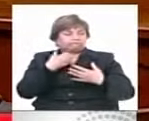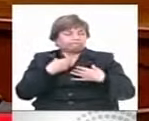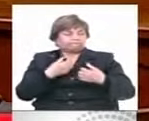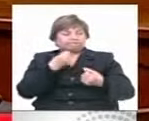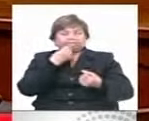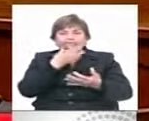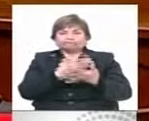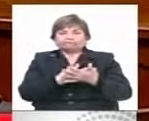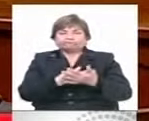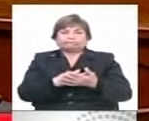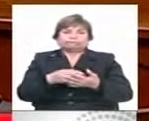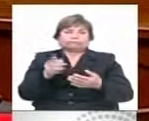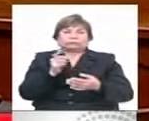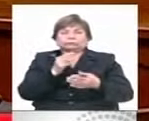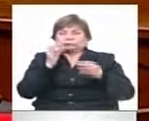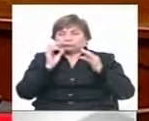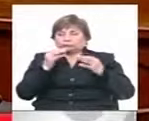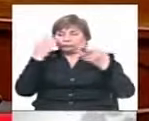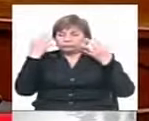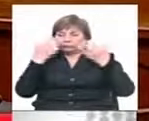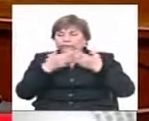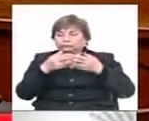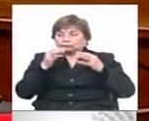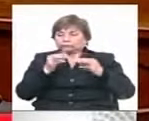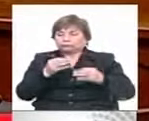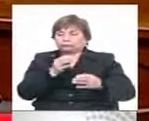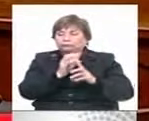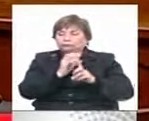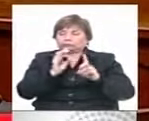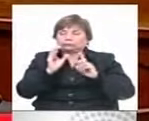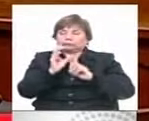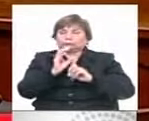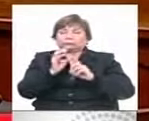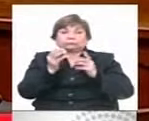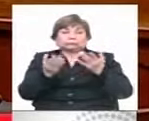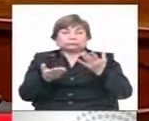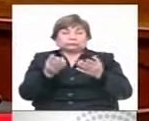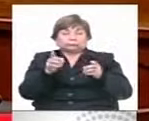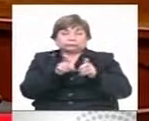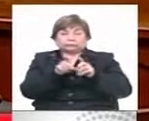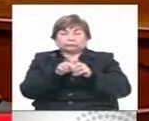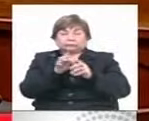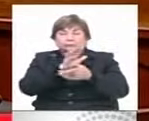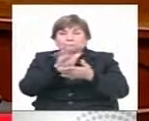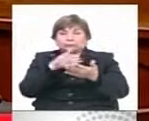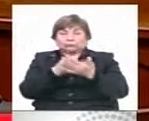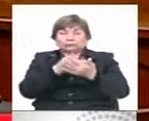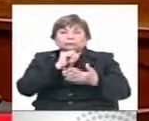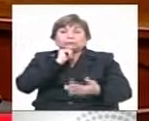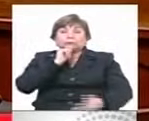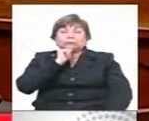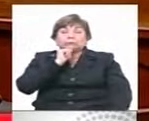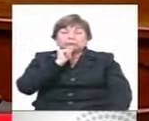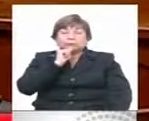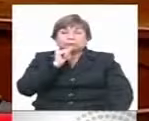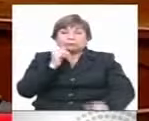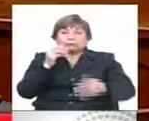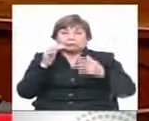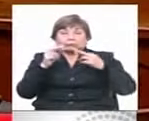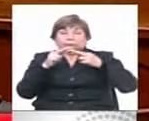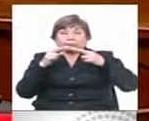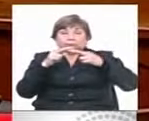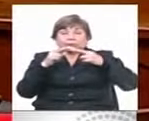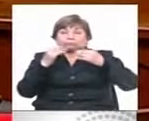calidad, inocuo y con pertinencia cultural. Y como todos sabemos, la falta de conectividad